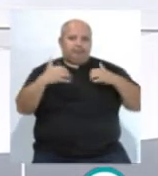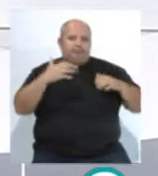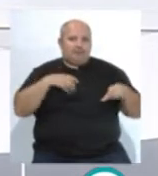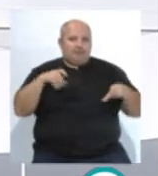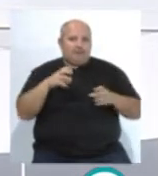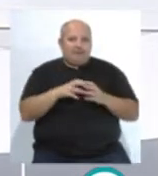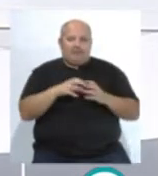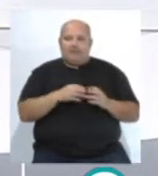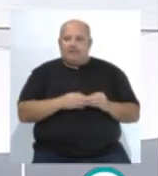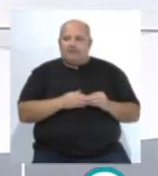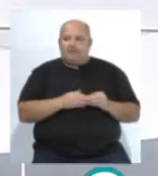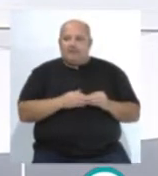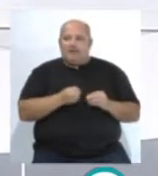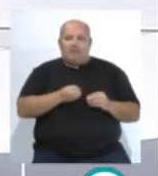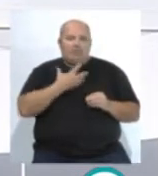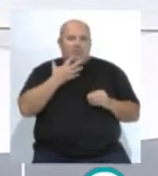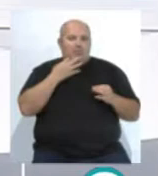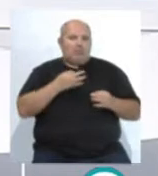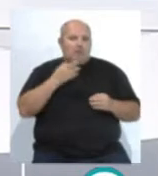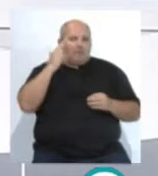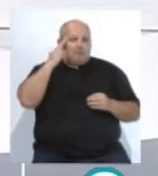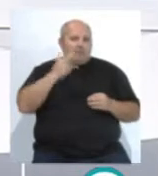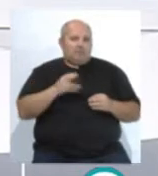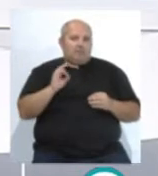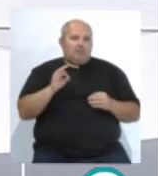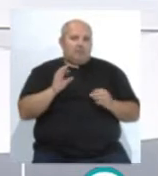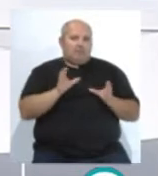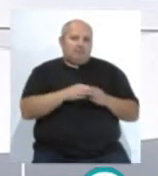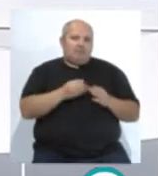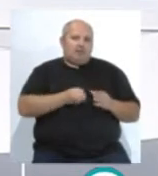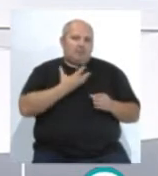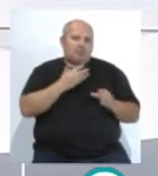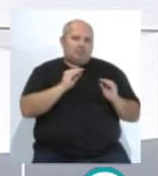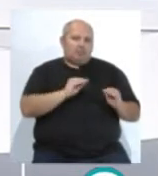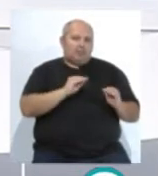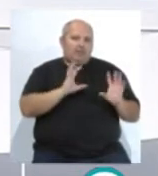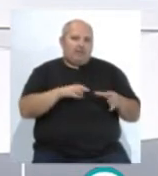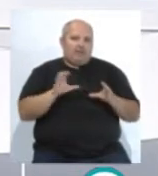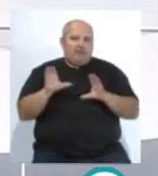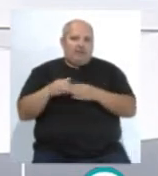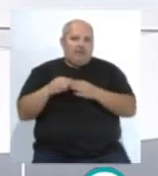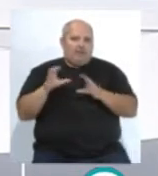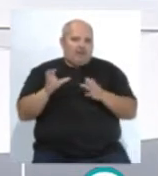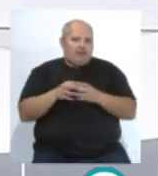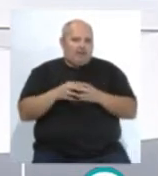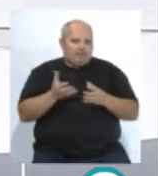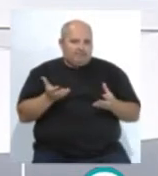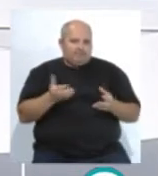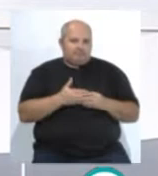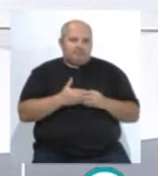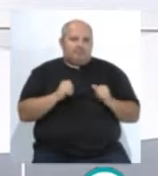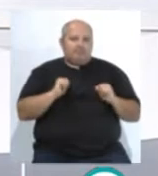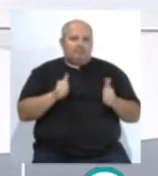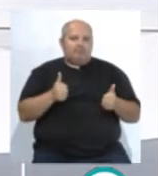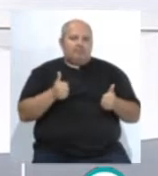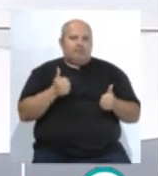Cármenes. Los aficionados, con mucho respeto, aficionados de ambos conjuntos. Pero claro, empieza el